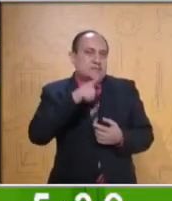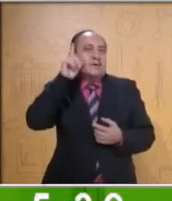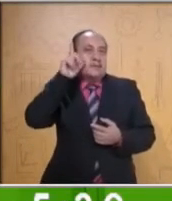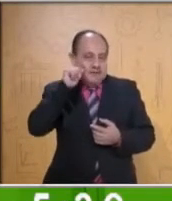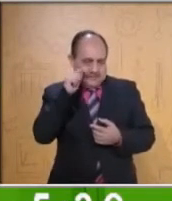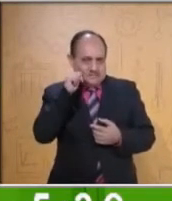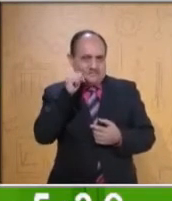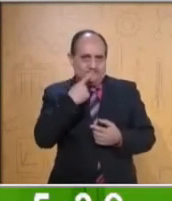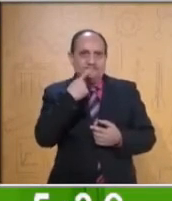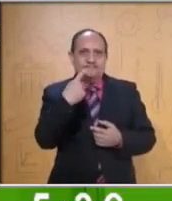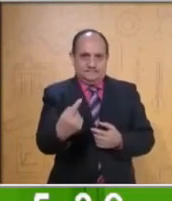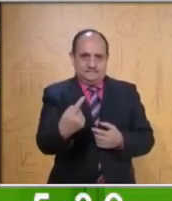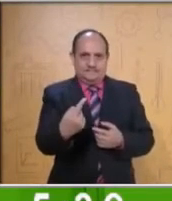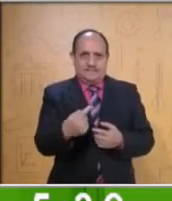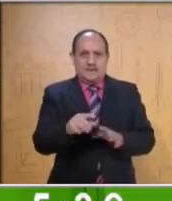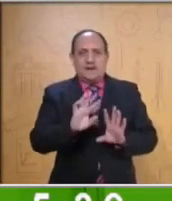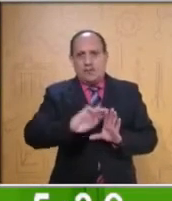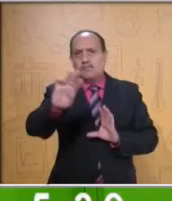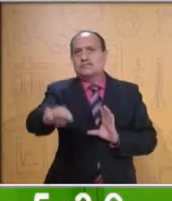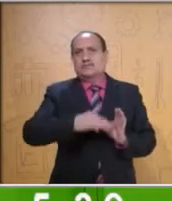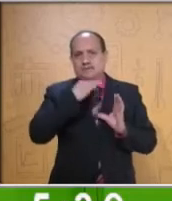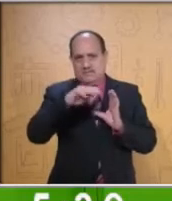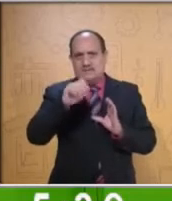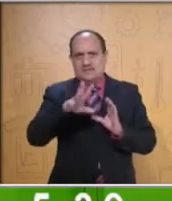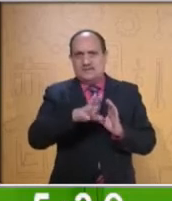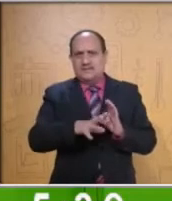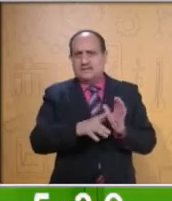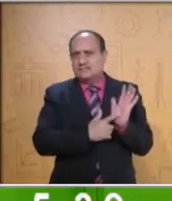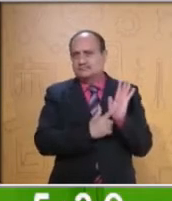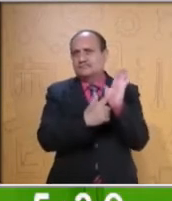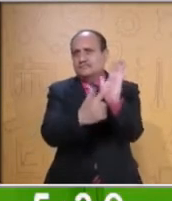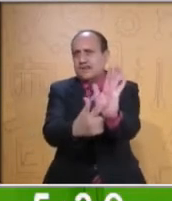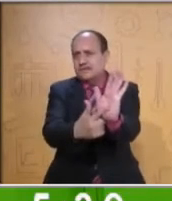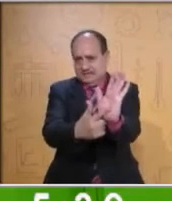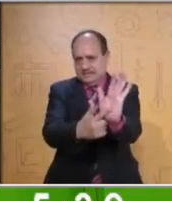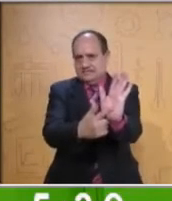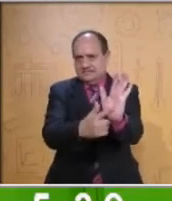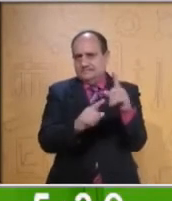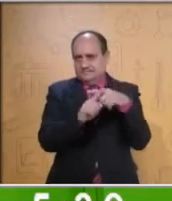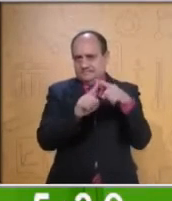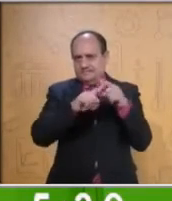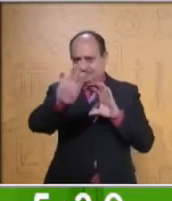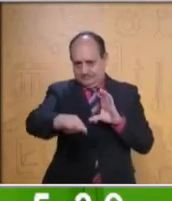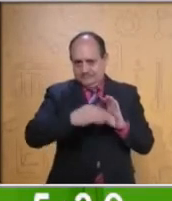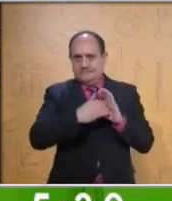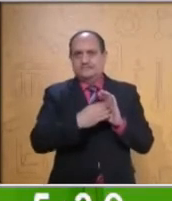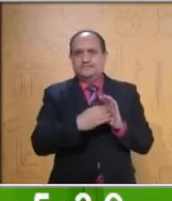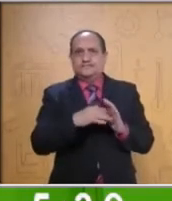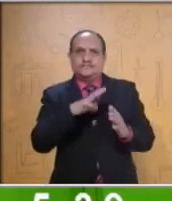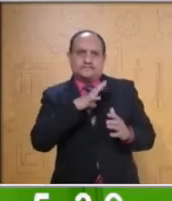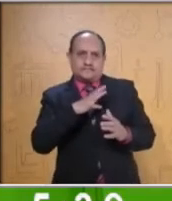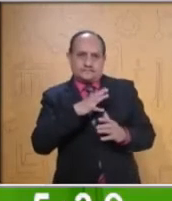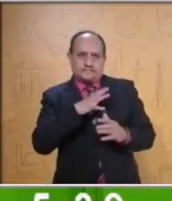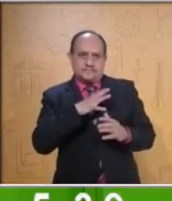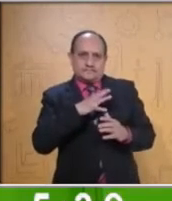resolverlo y pueden ustedes enviar incluso sus evidencias. Aquí tenemos entonces que el dato que más se